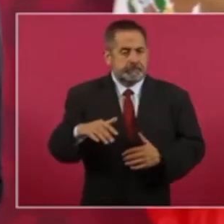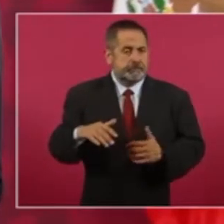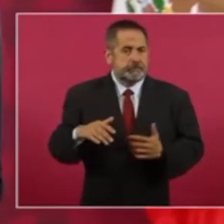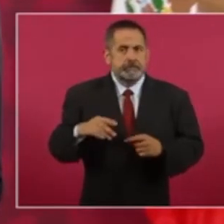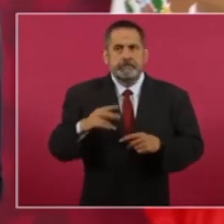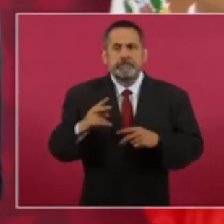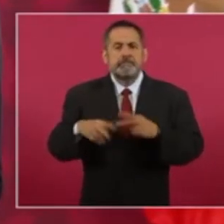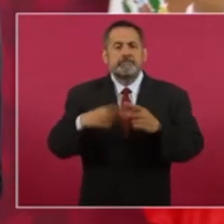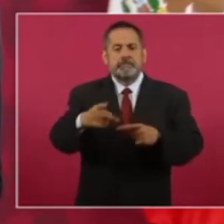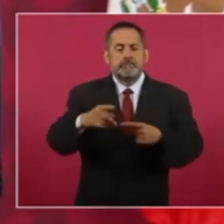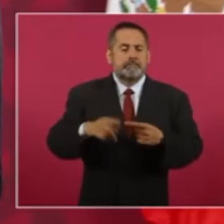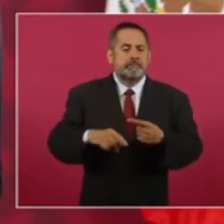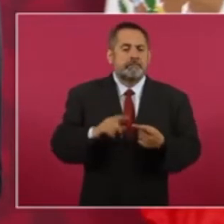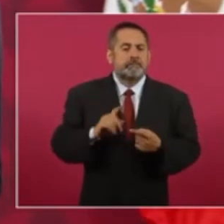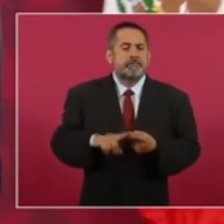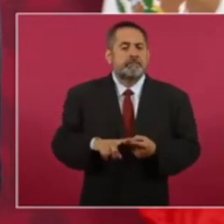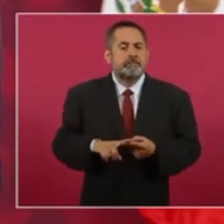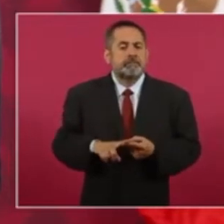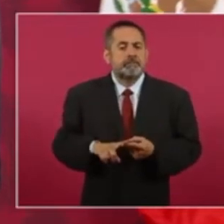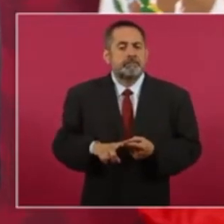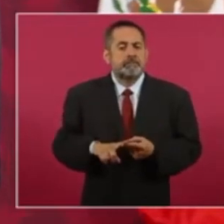vamos a estar